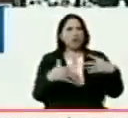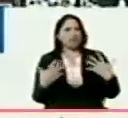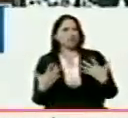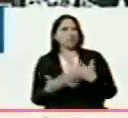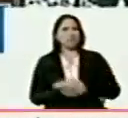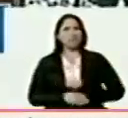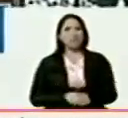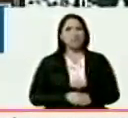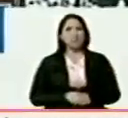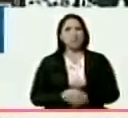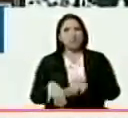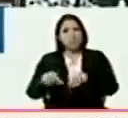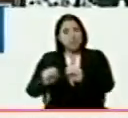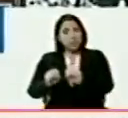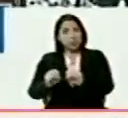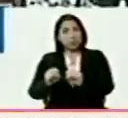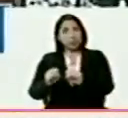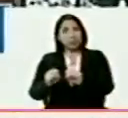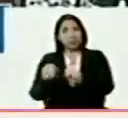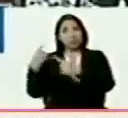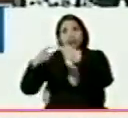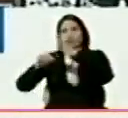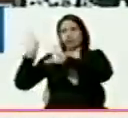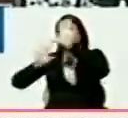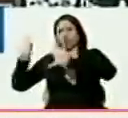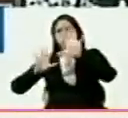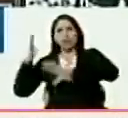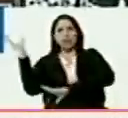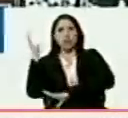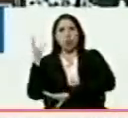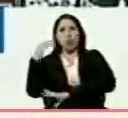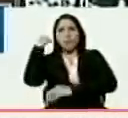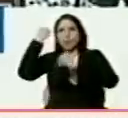una invasión de varios países, desde Colombia.